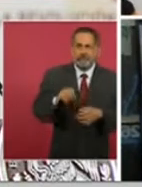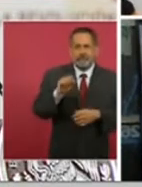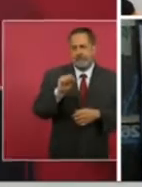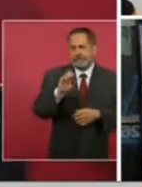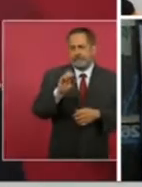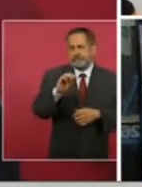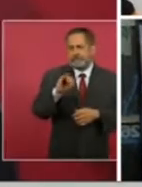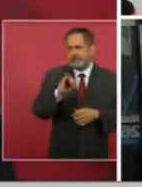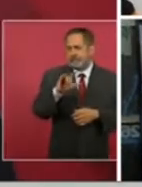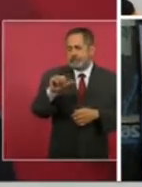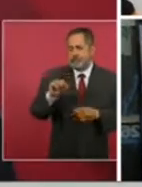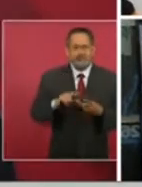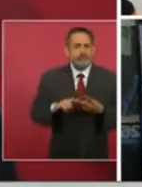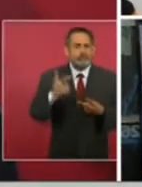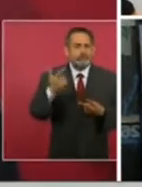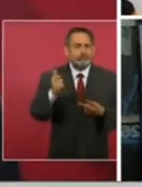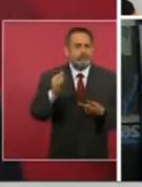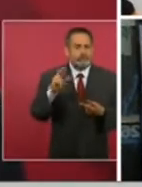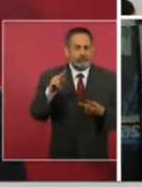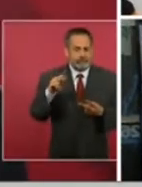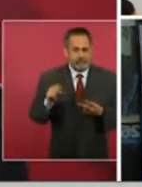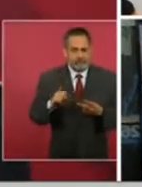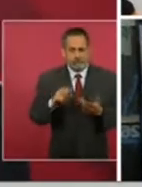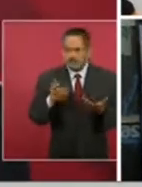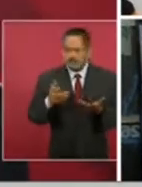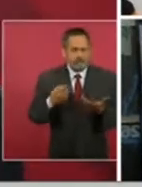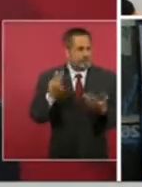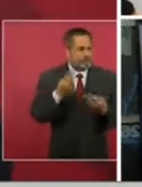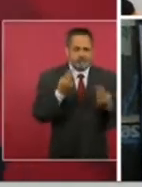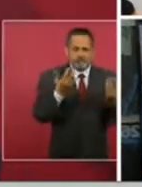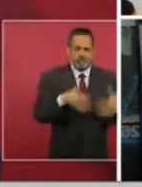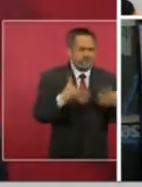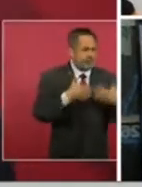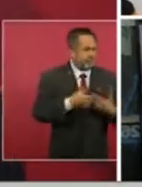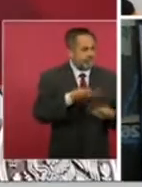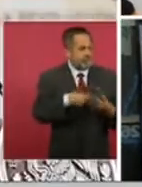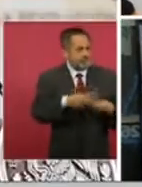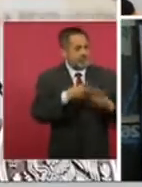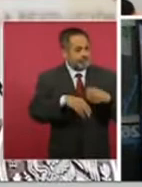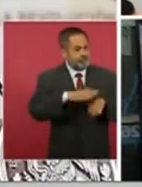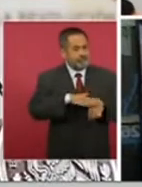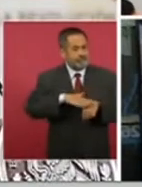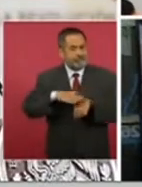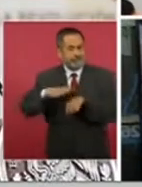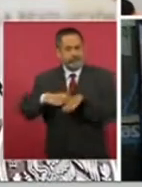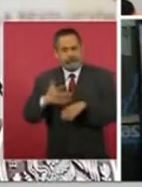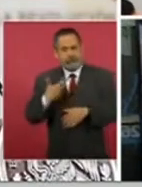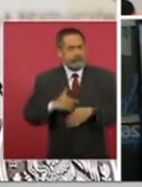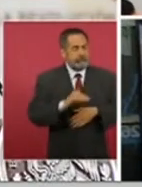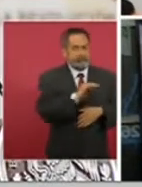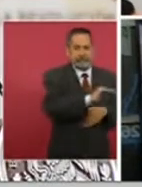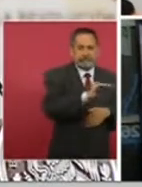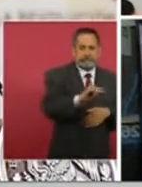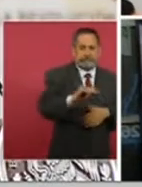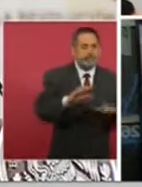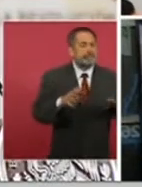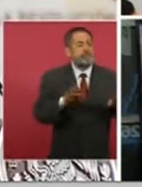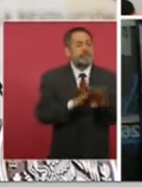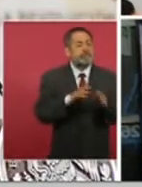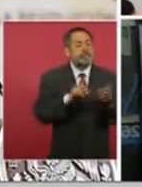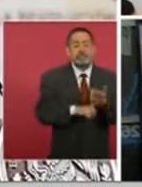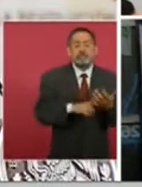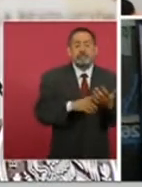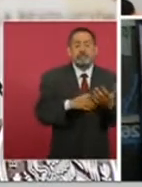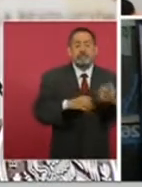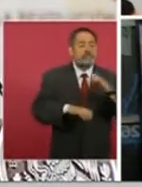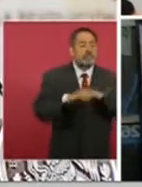las familias podamos ser solidarios y que la sociedad civil pueda hacer pactos finalmente con el empresariado a nivel local, a través de las cámaras,